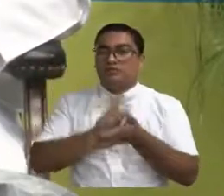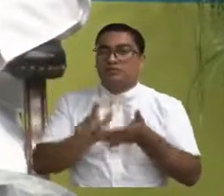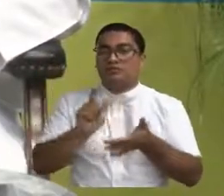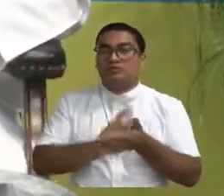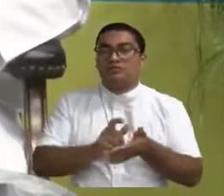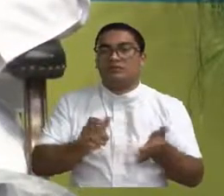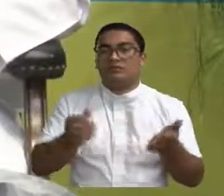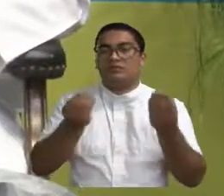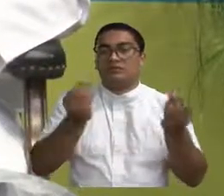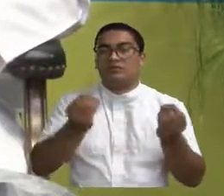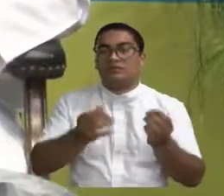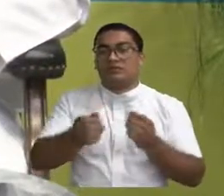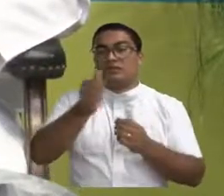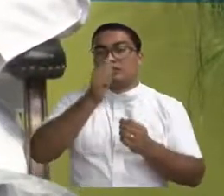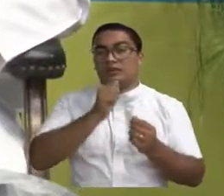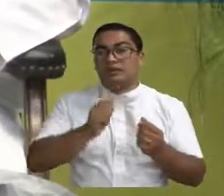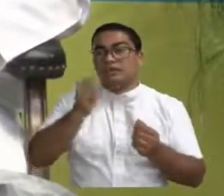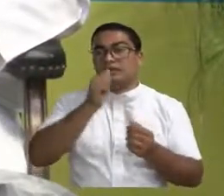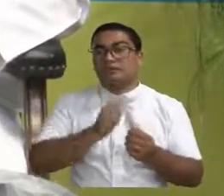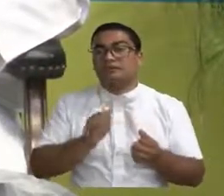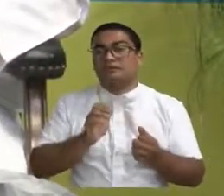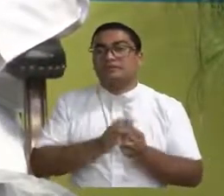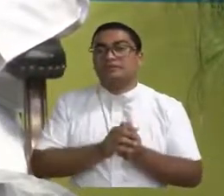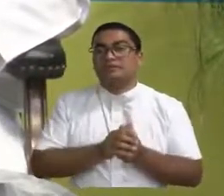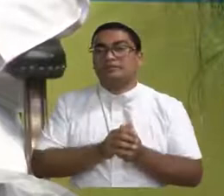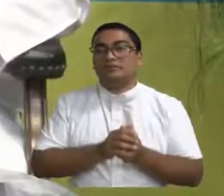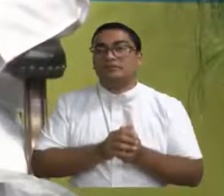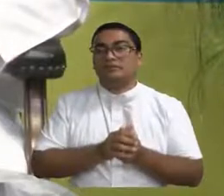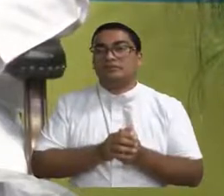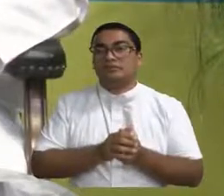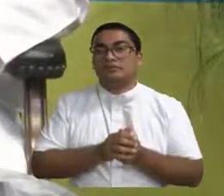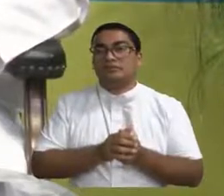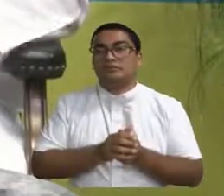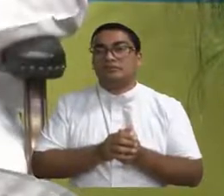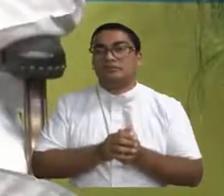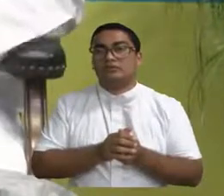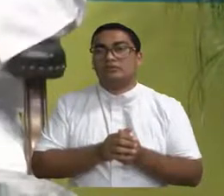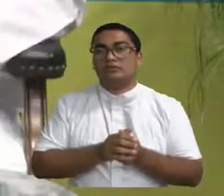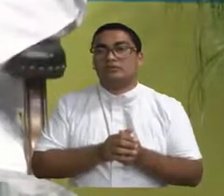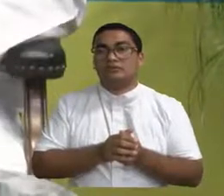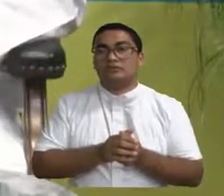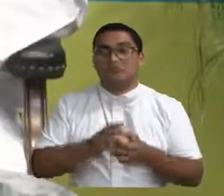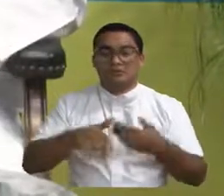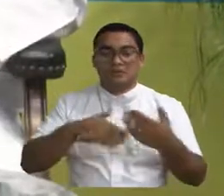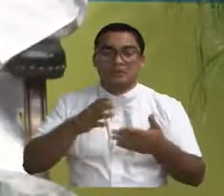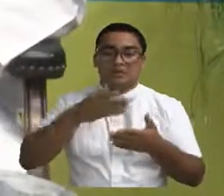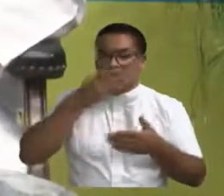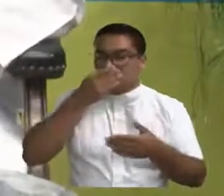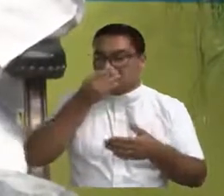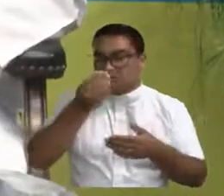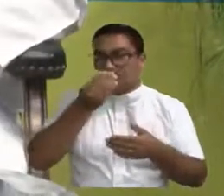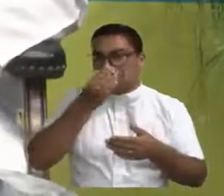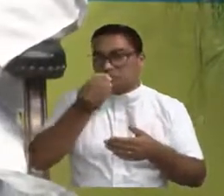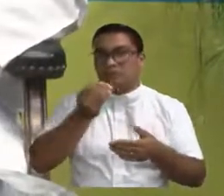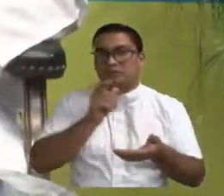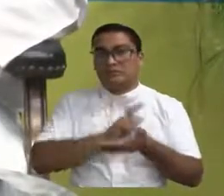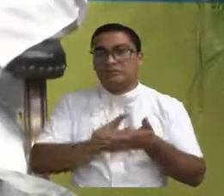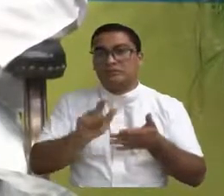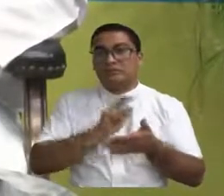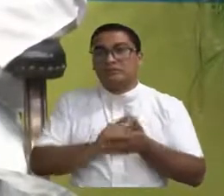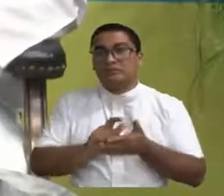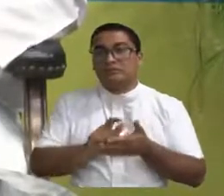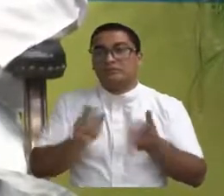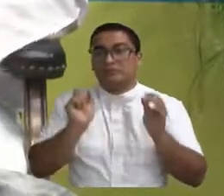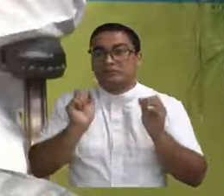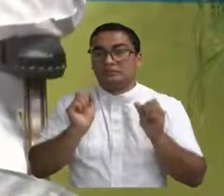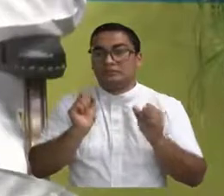beber abundante líquido, siempre utilizar pañuelos descartables, puede ser papel higiénico, porque unas mamás me dicen, yo no tengo para el Kleenex, pero